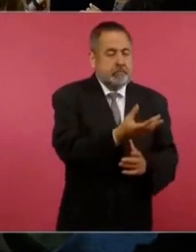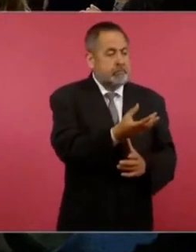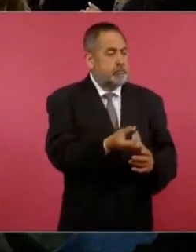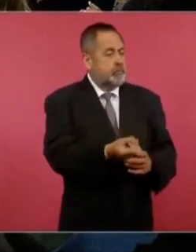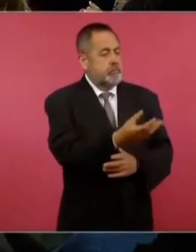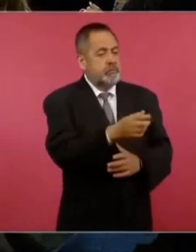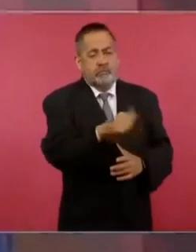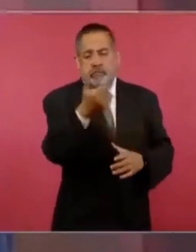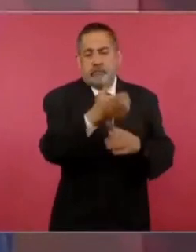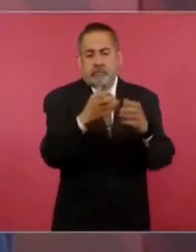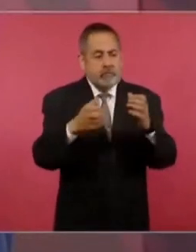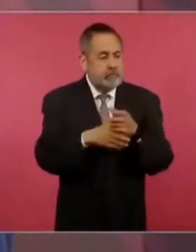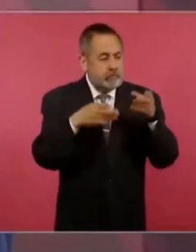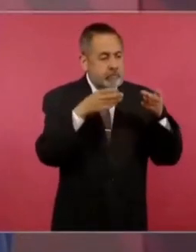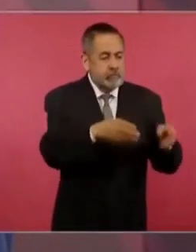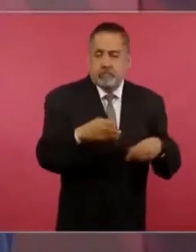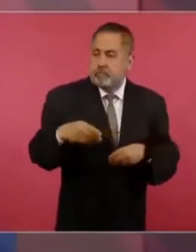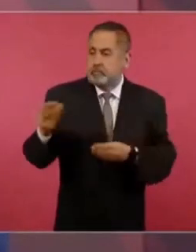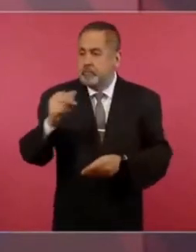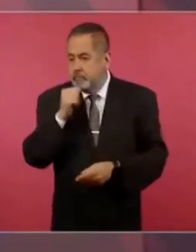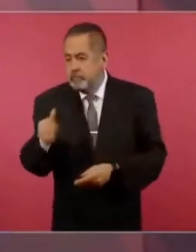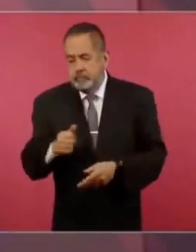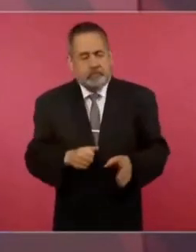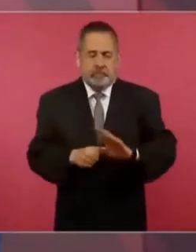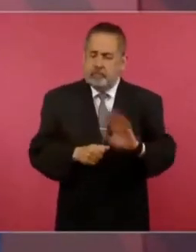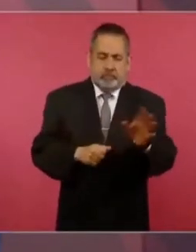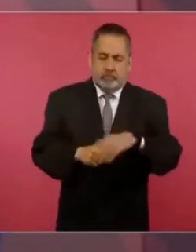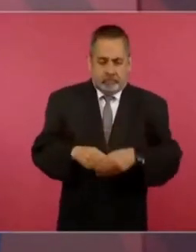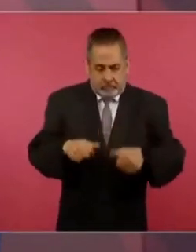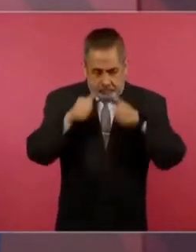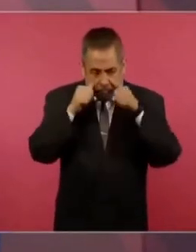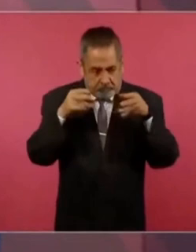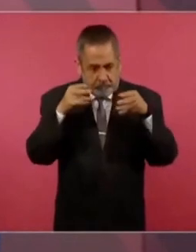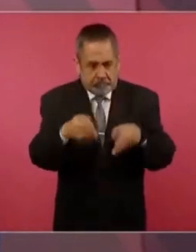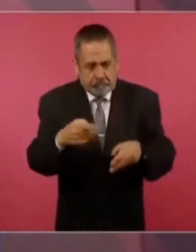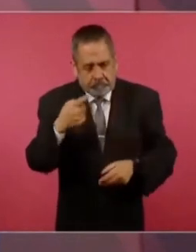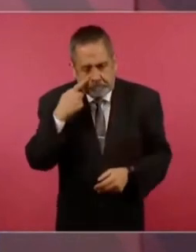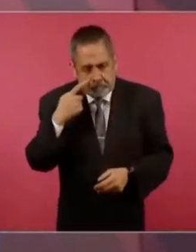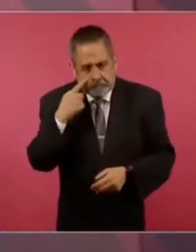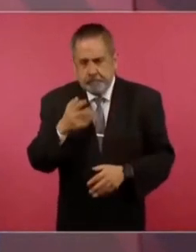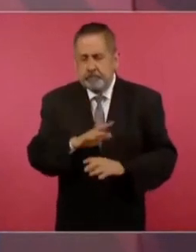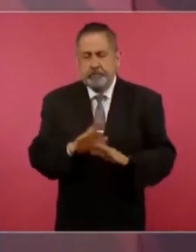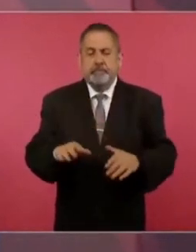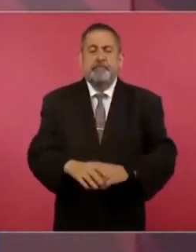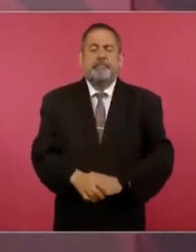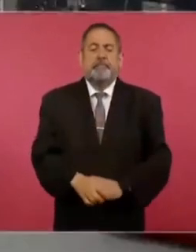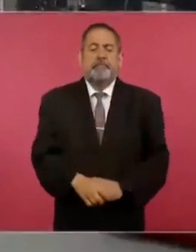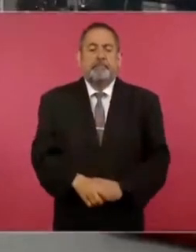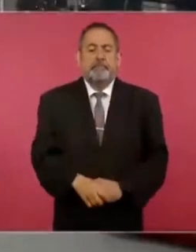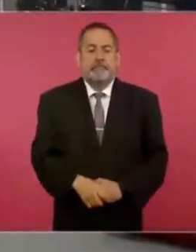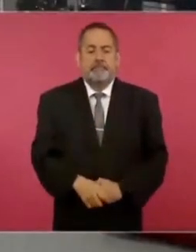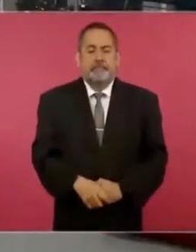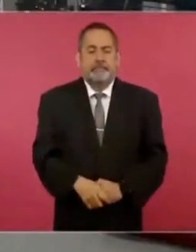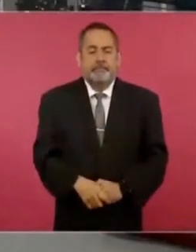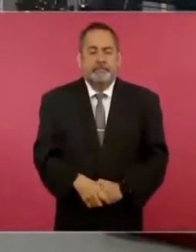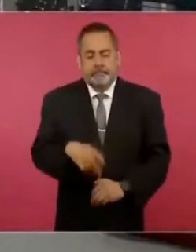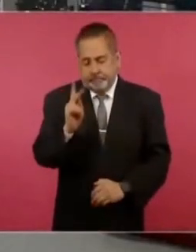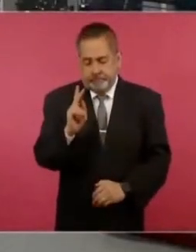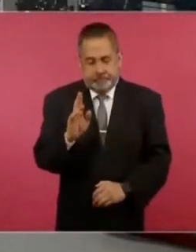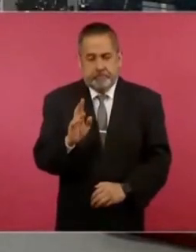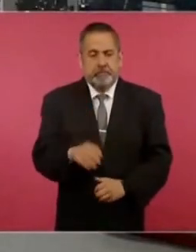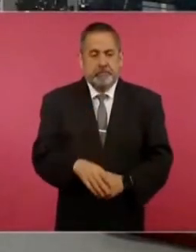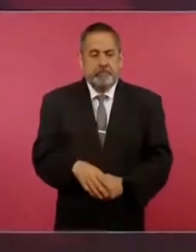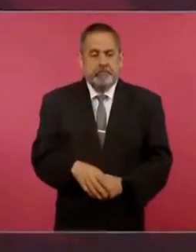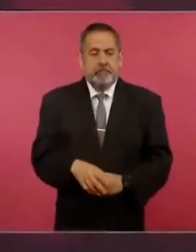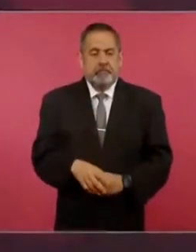actividades, y ya se está trabajando en ese sentido. Pero